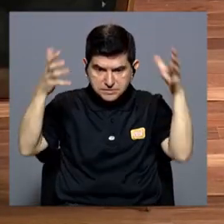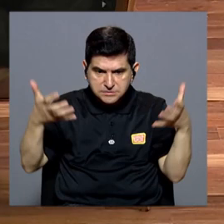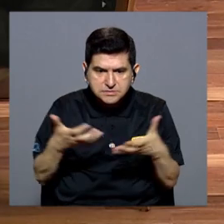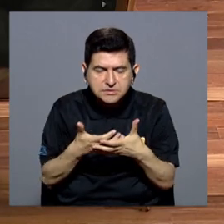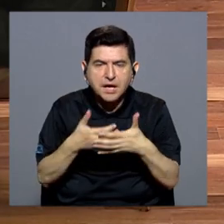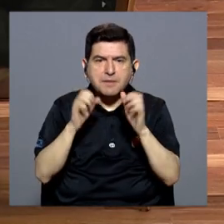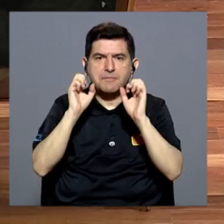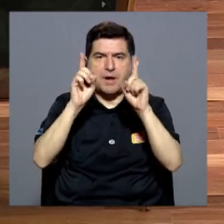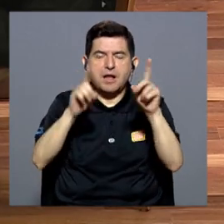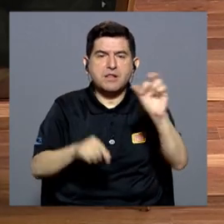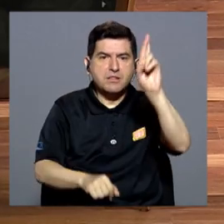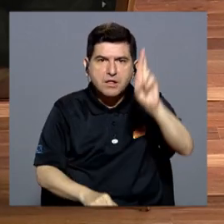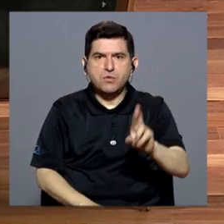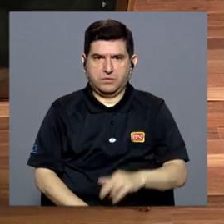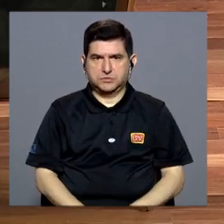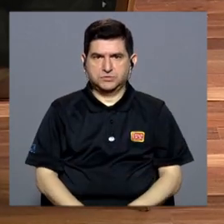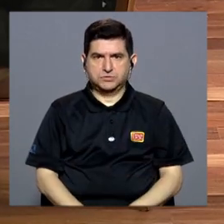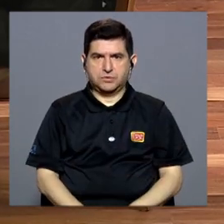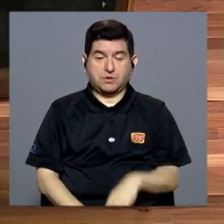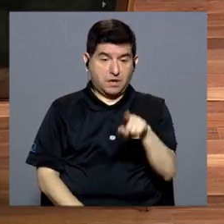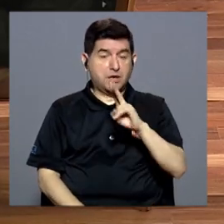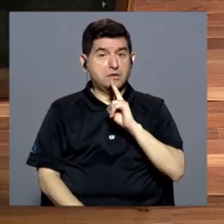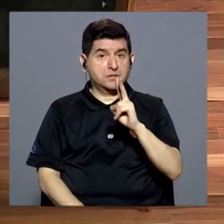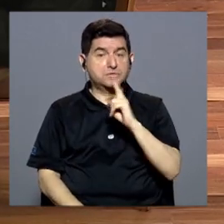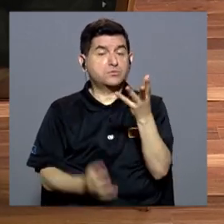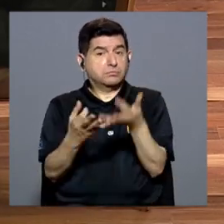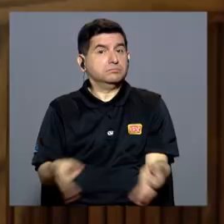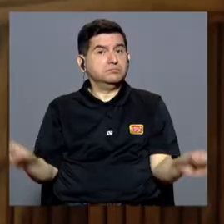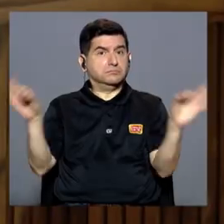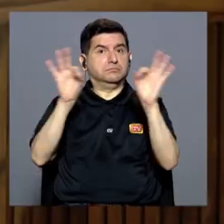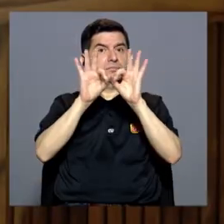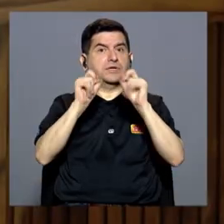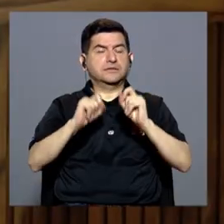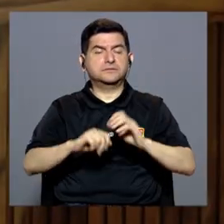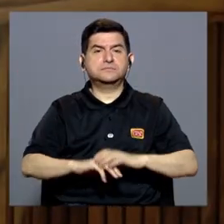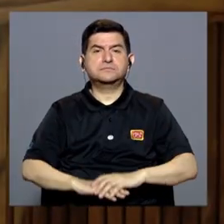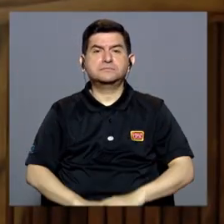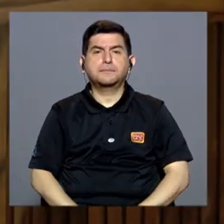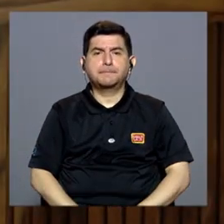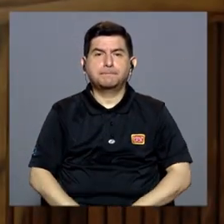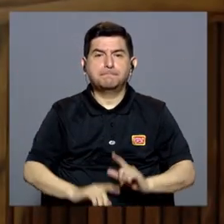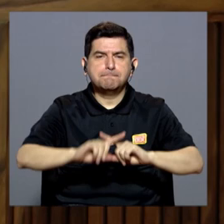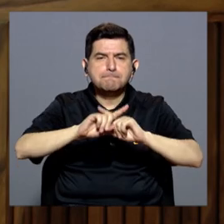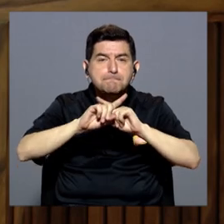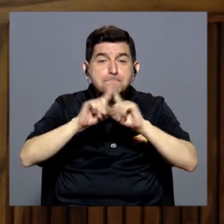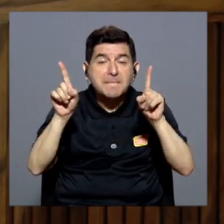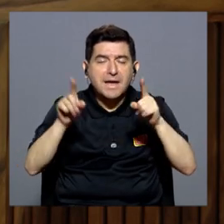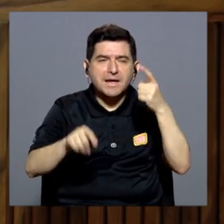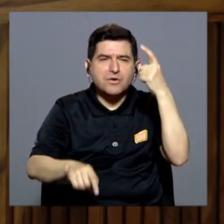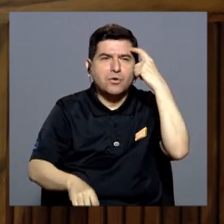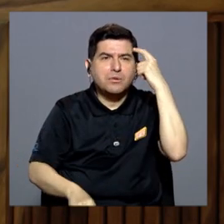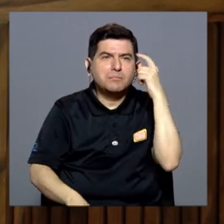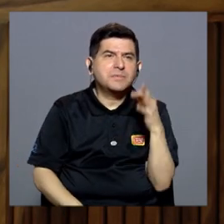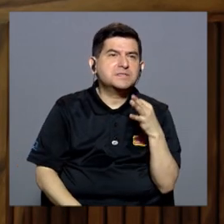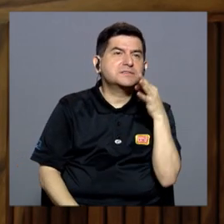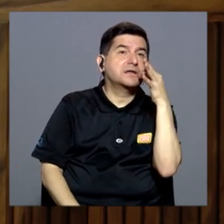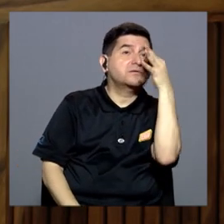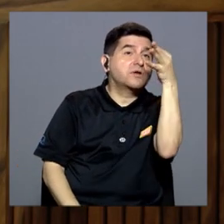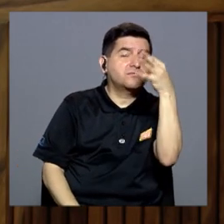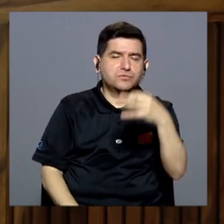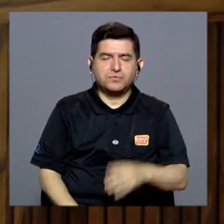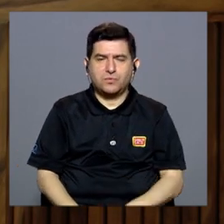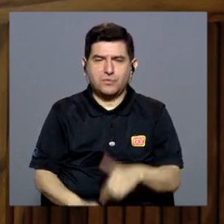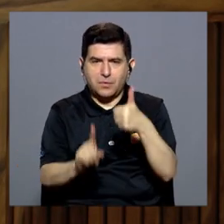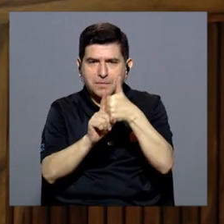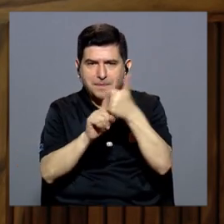la educación costarricense. Uh-huh. Eso es verdaderamente muy importante. Pero viendo hacia el futuro de nuestra propia universidad,